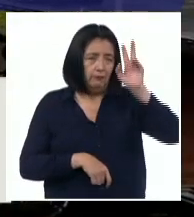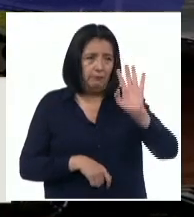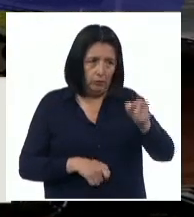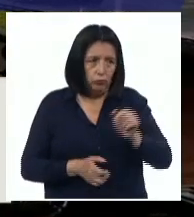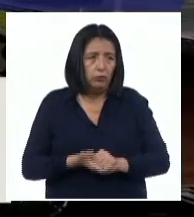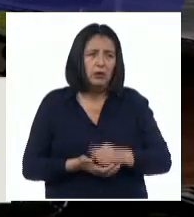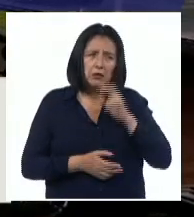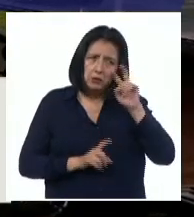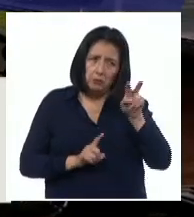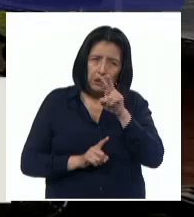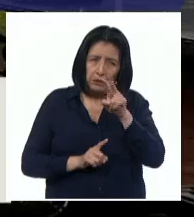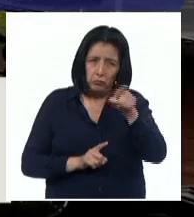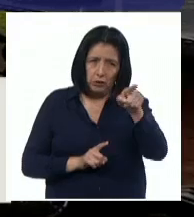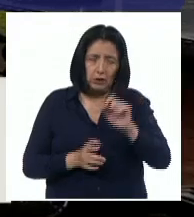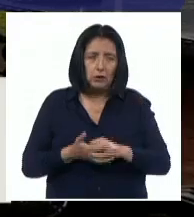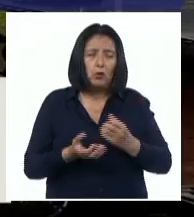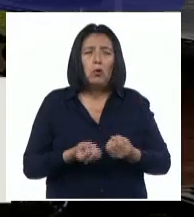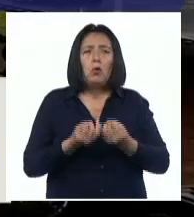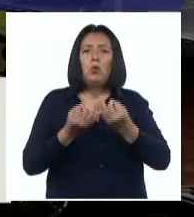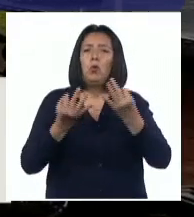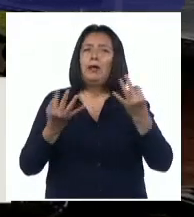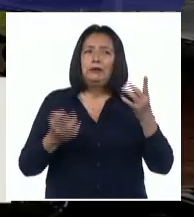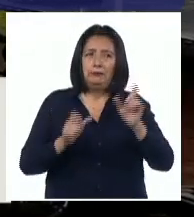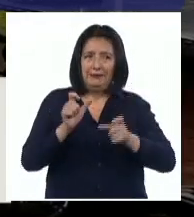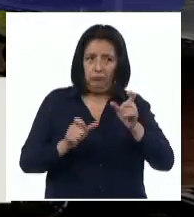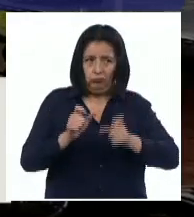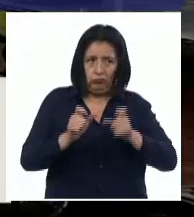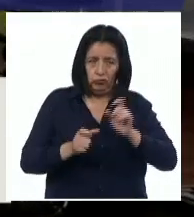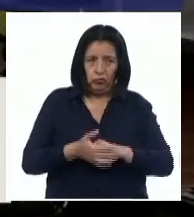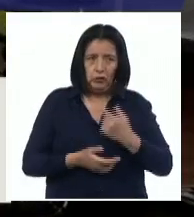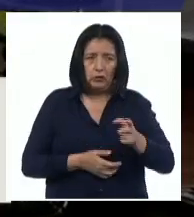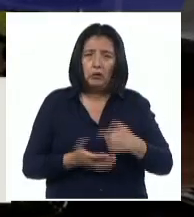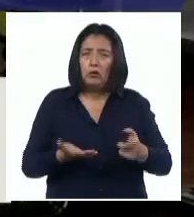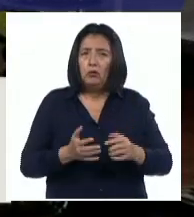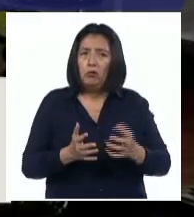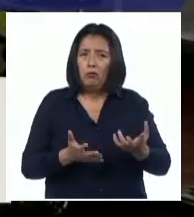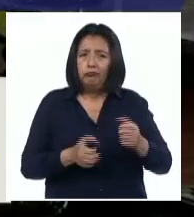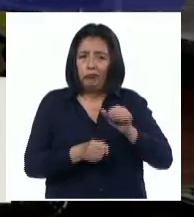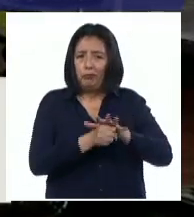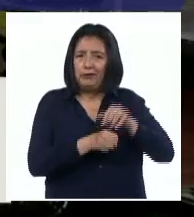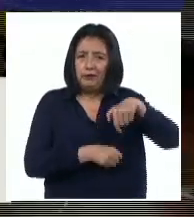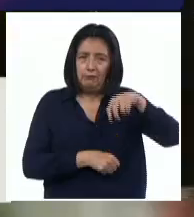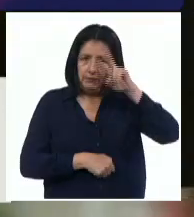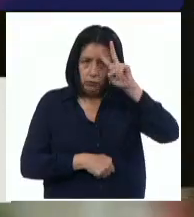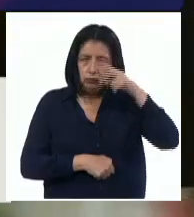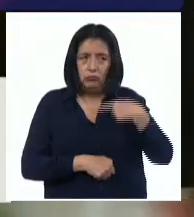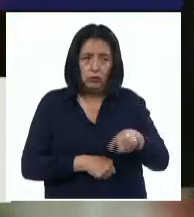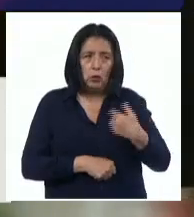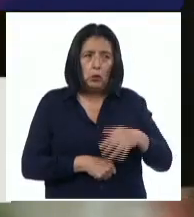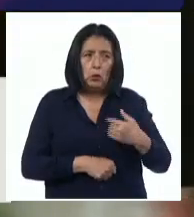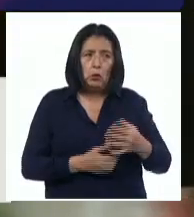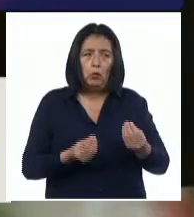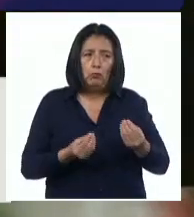apreciar ustedes cómo la curva de cantidad de personas con el virus en el Perú nos han llevado hasta